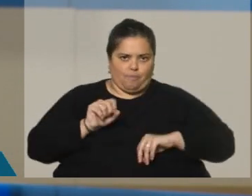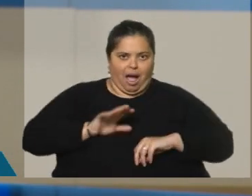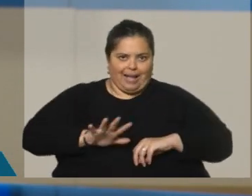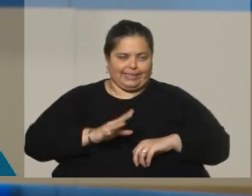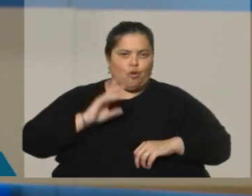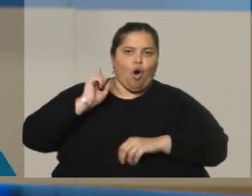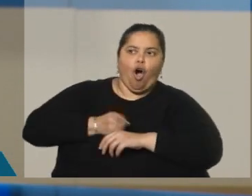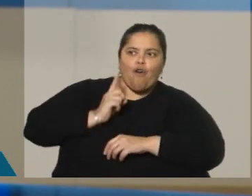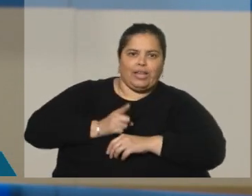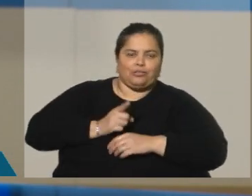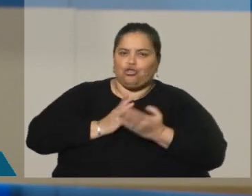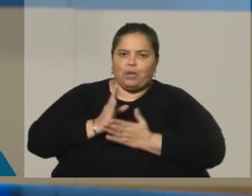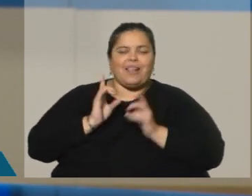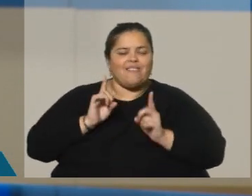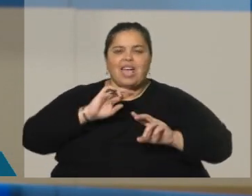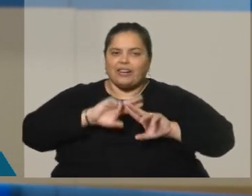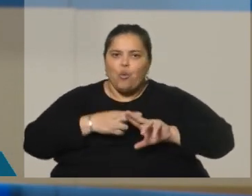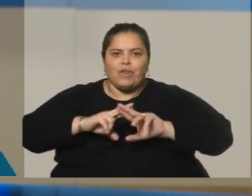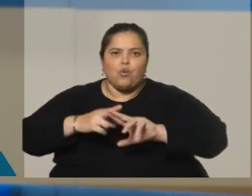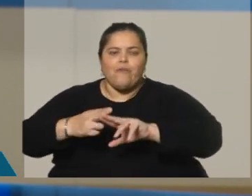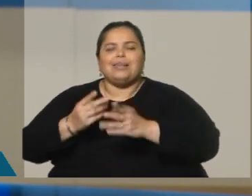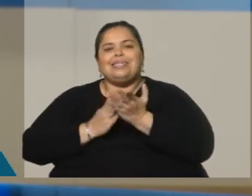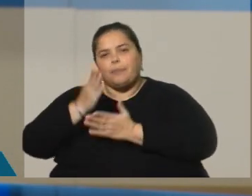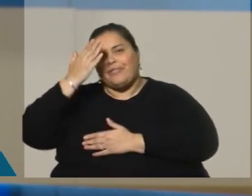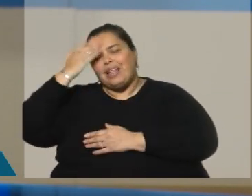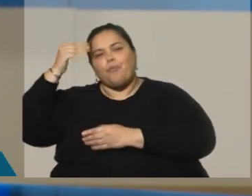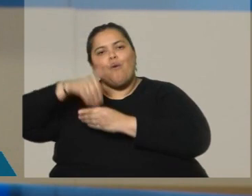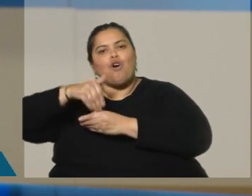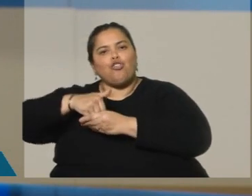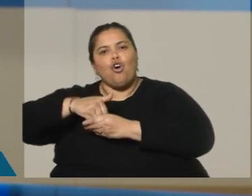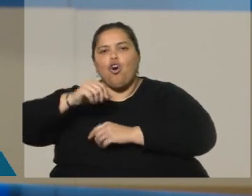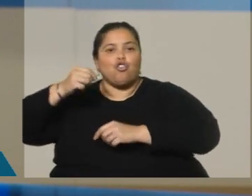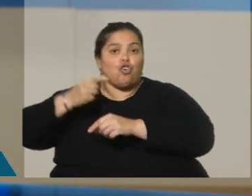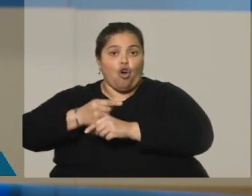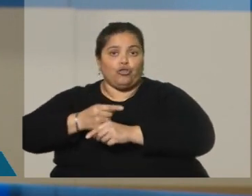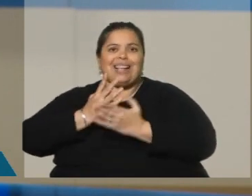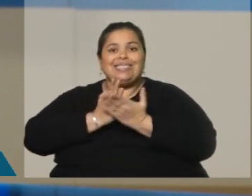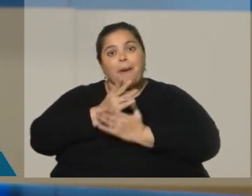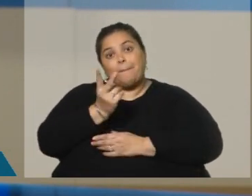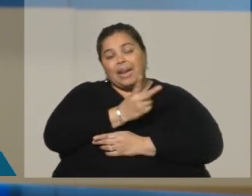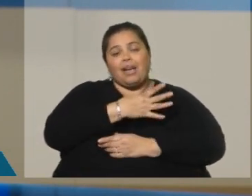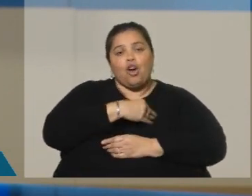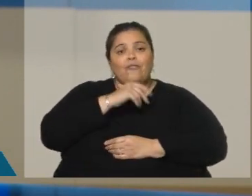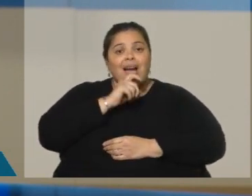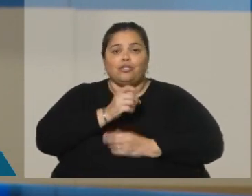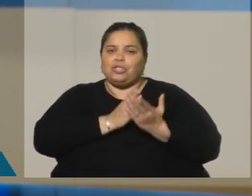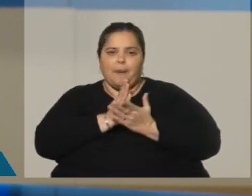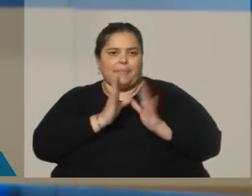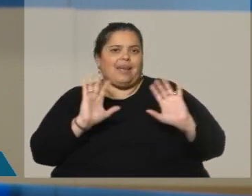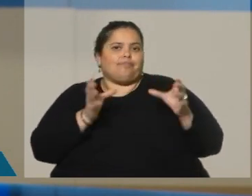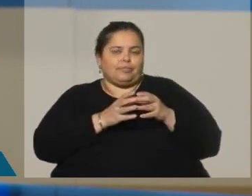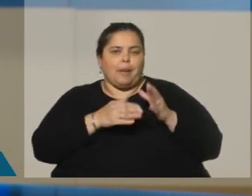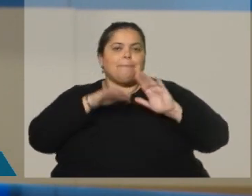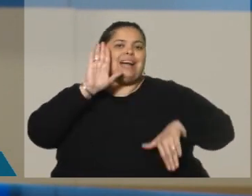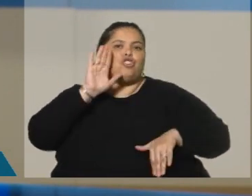debían renovarse el frente amplio votó siempre en contra siempre se encontraron mayorías coincidentes con la